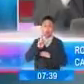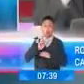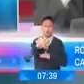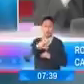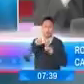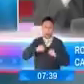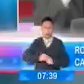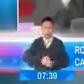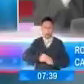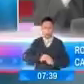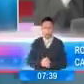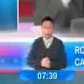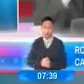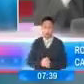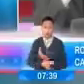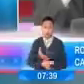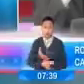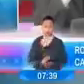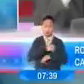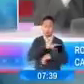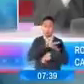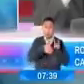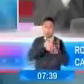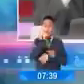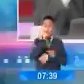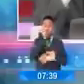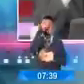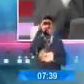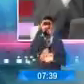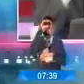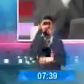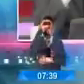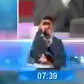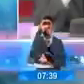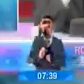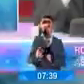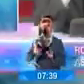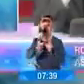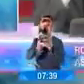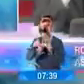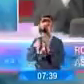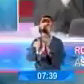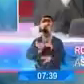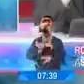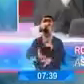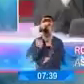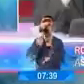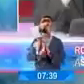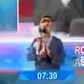necesita después de las últimas lecciones, o este código responde a una